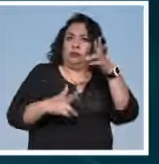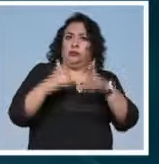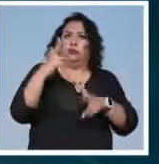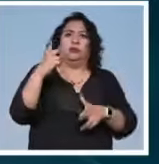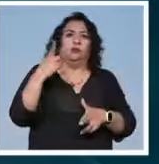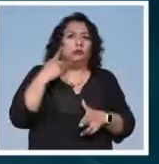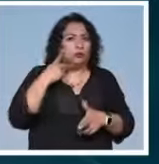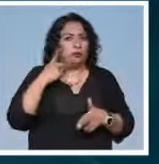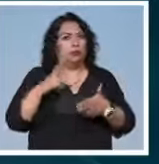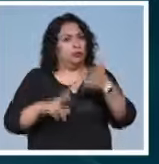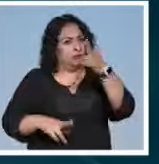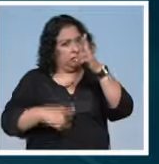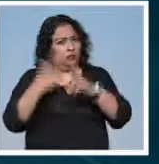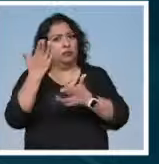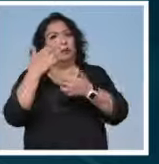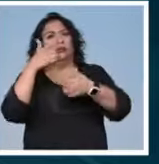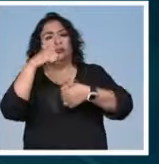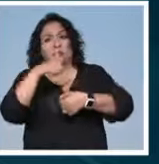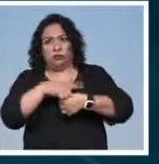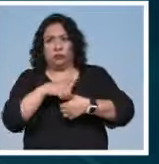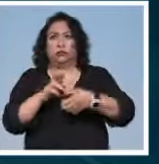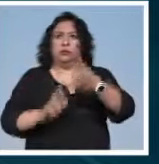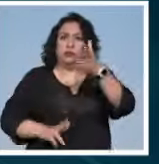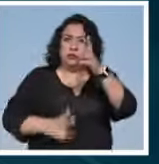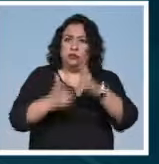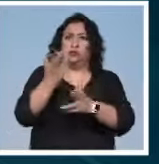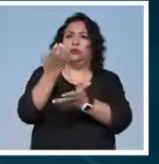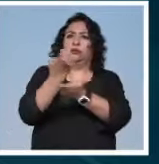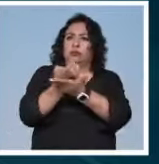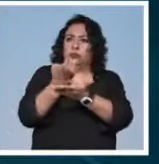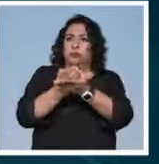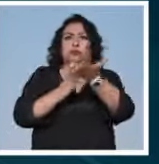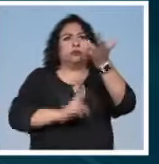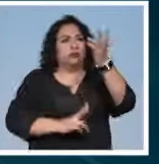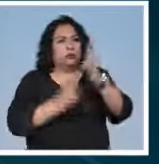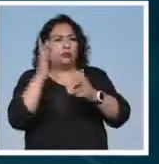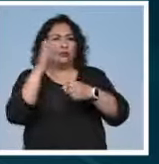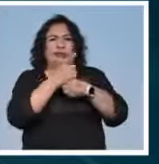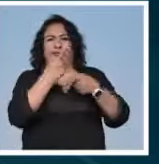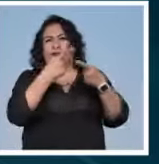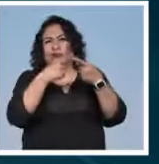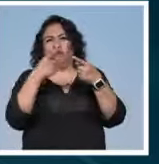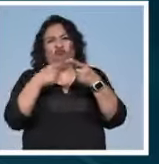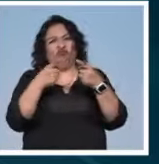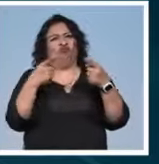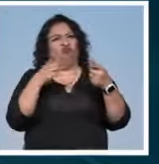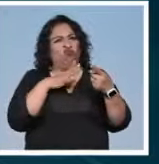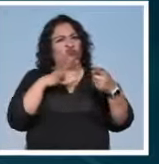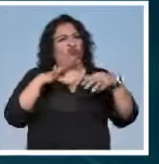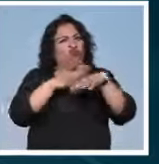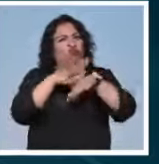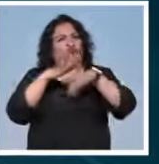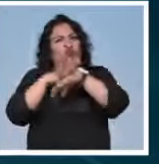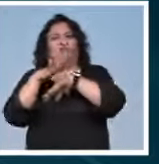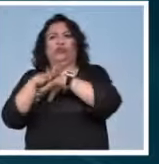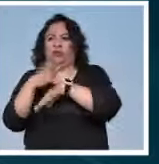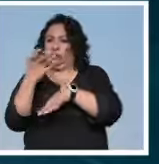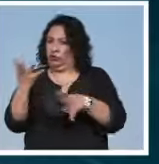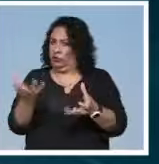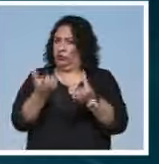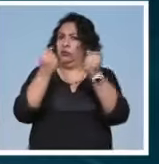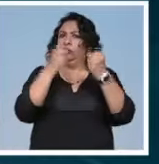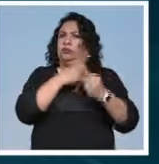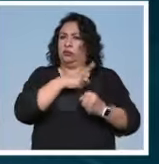política, pero una revolución también social, pero una revolución económica, pero una revolución cultural, y que esto tenía que ser